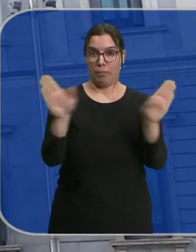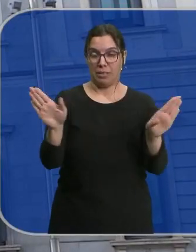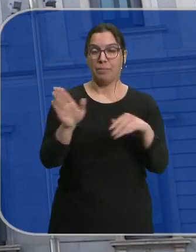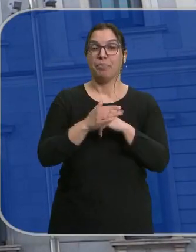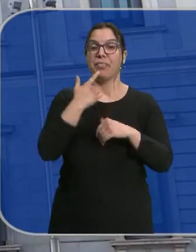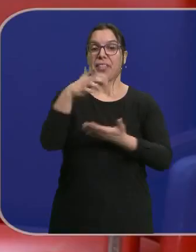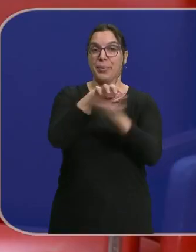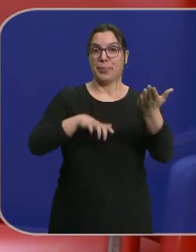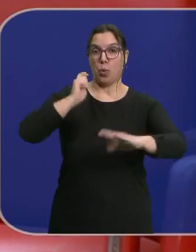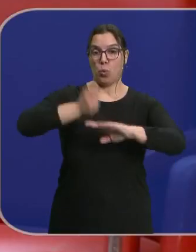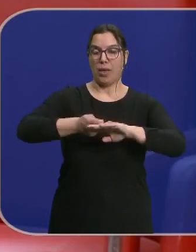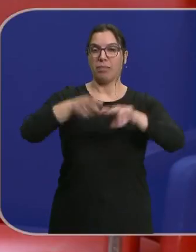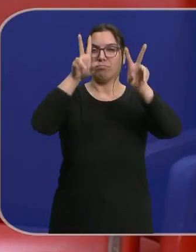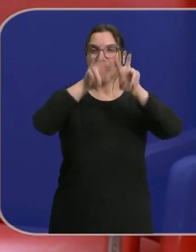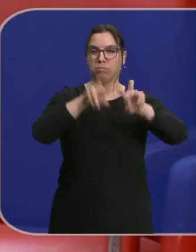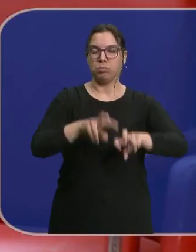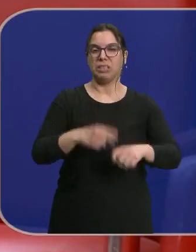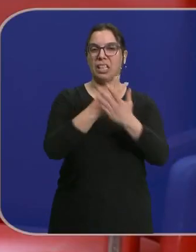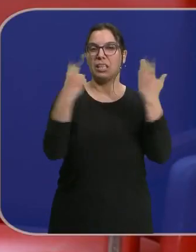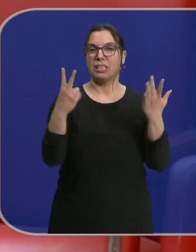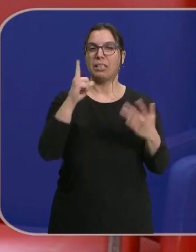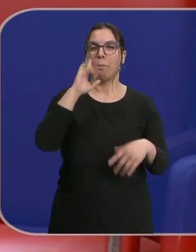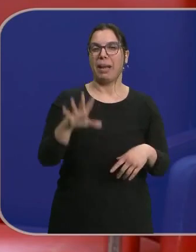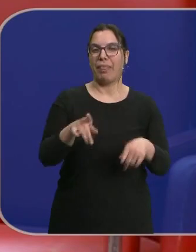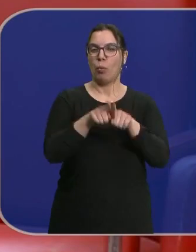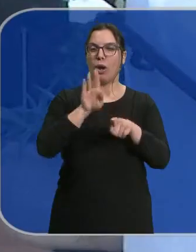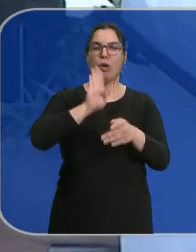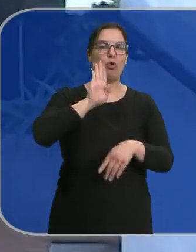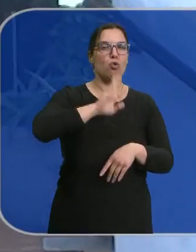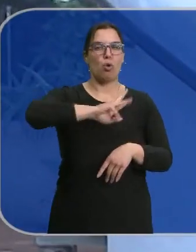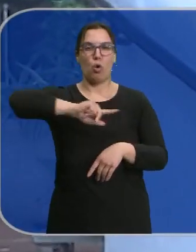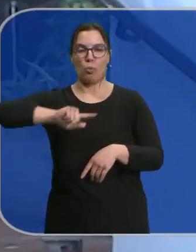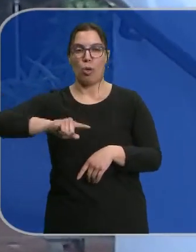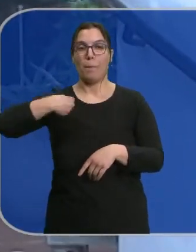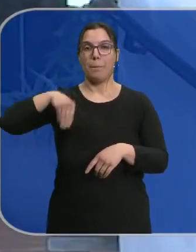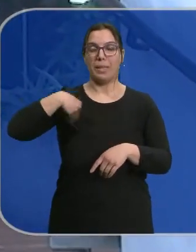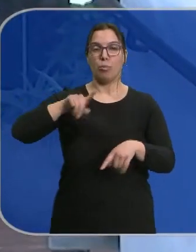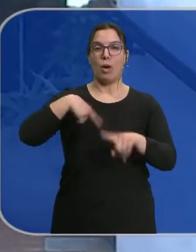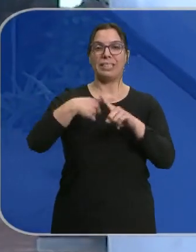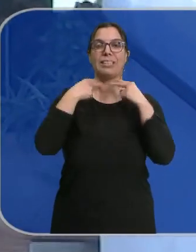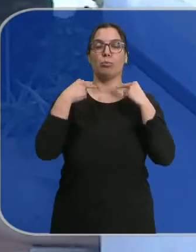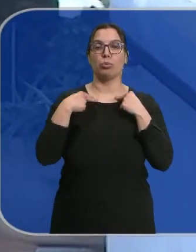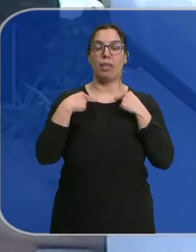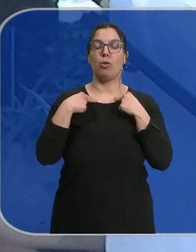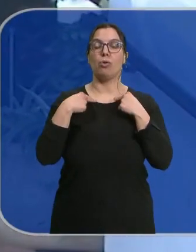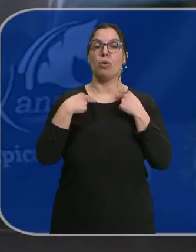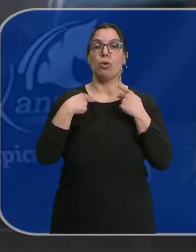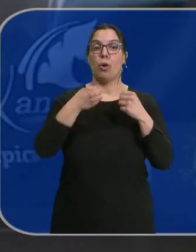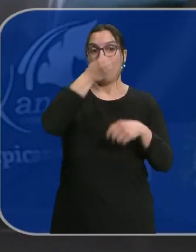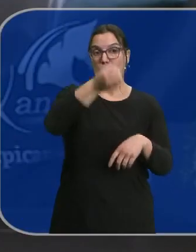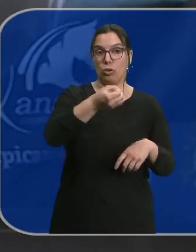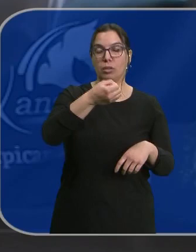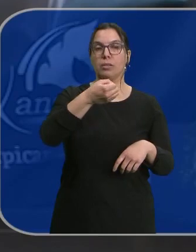judicial, se sigue la pista de 17 presuntas mordidas reclamadas por el exdiputado socialista Juan Bernardo